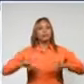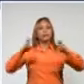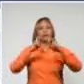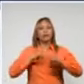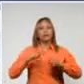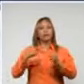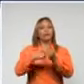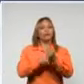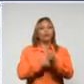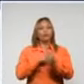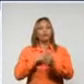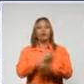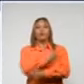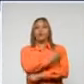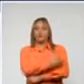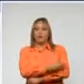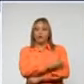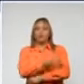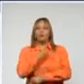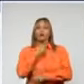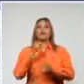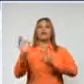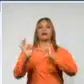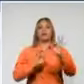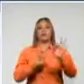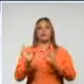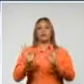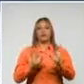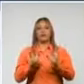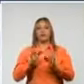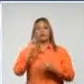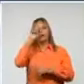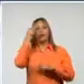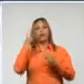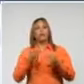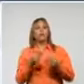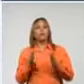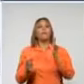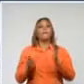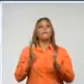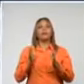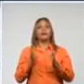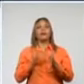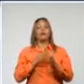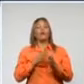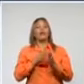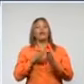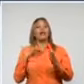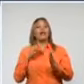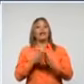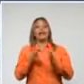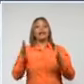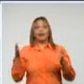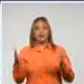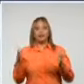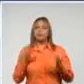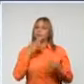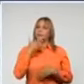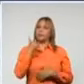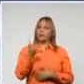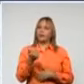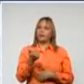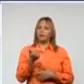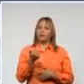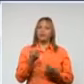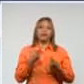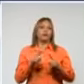proteja. Y si se lograra una vacuna que proteja durante un periodo de tiempo largo, pues sería lo ideal, que no es lo que